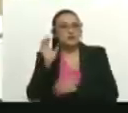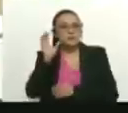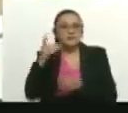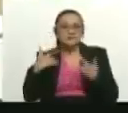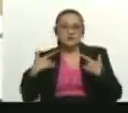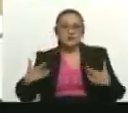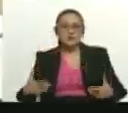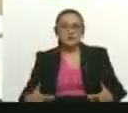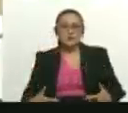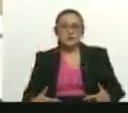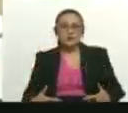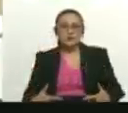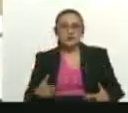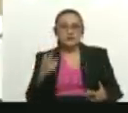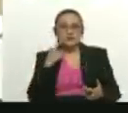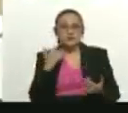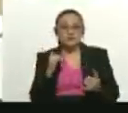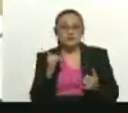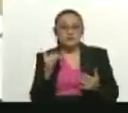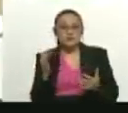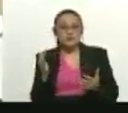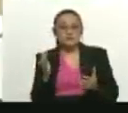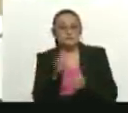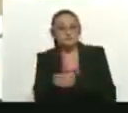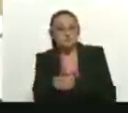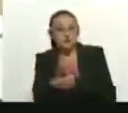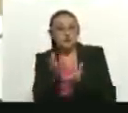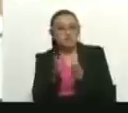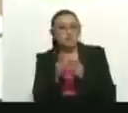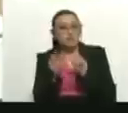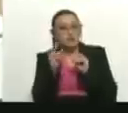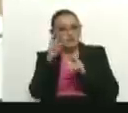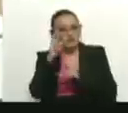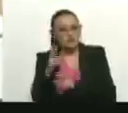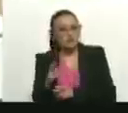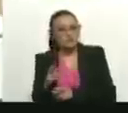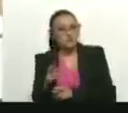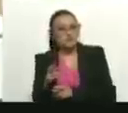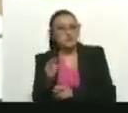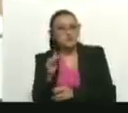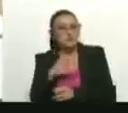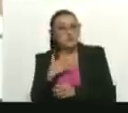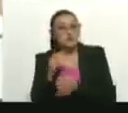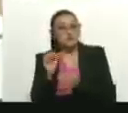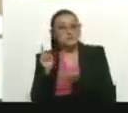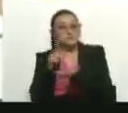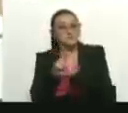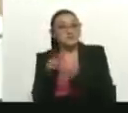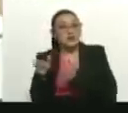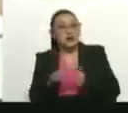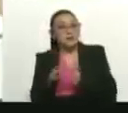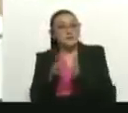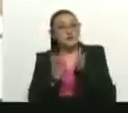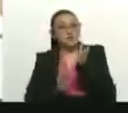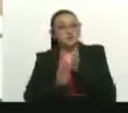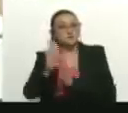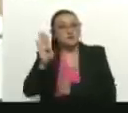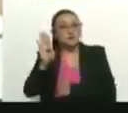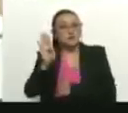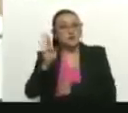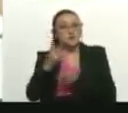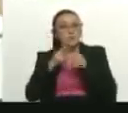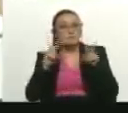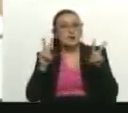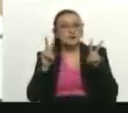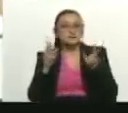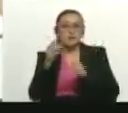humana, donde ahí nos encontremos, donde podamos reconocernos y podamos transitar el camino del desarrollo, de la paz y